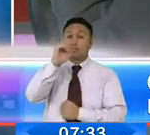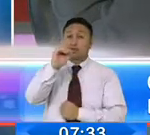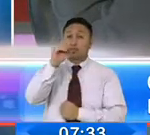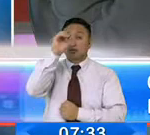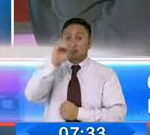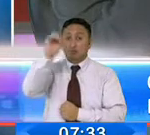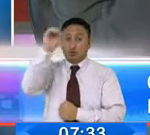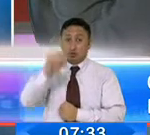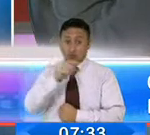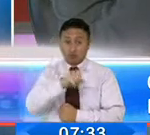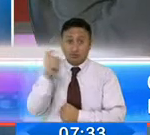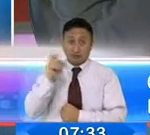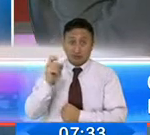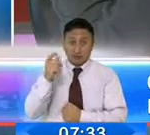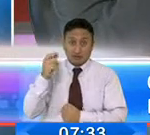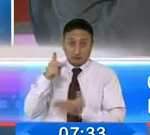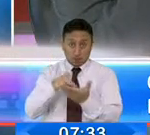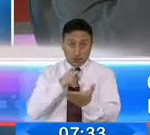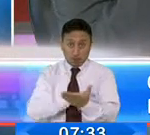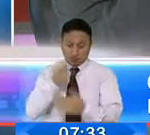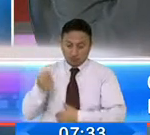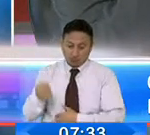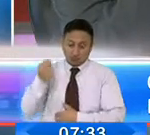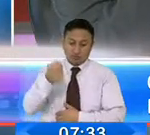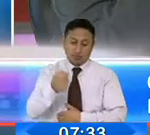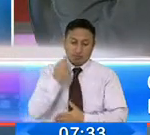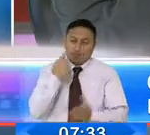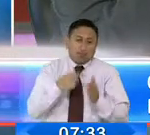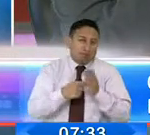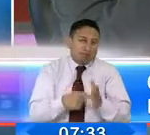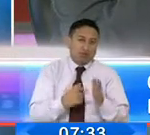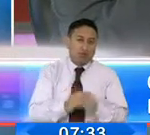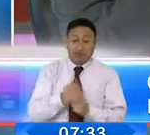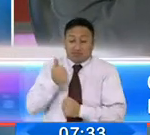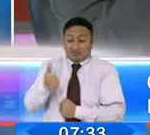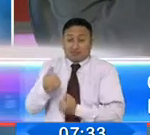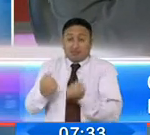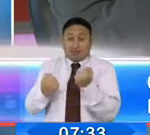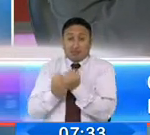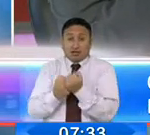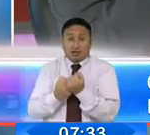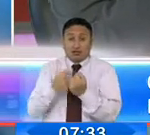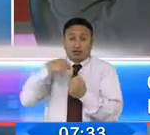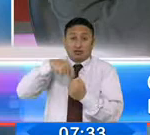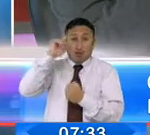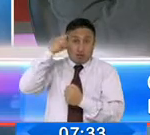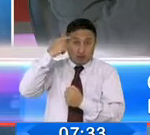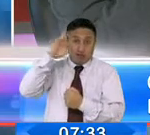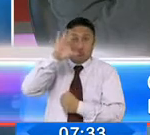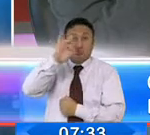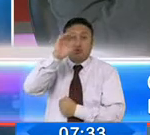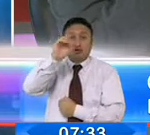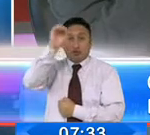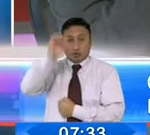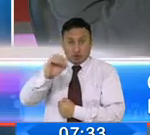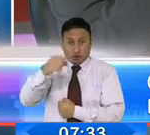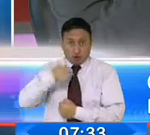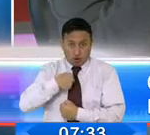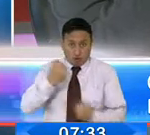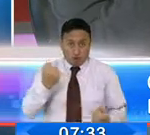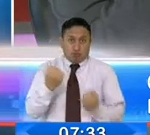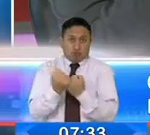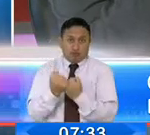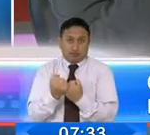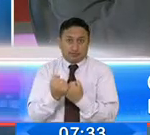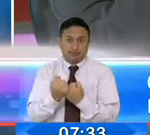valor requerido del proyecto, es decir, te financiará hasta el 80% del monto del proyecto. Esto es en